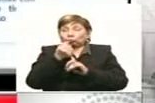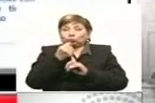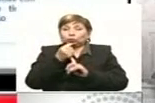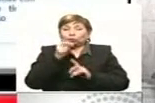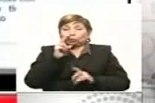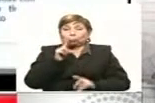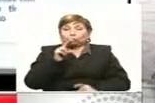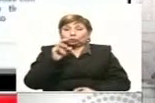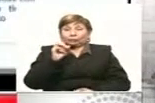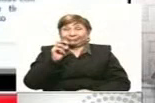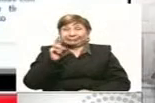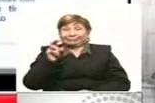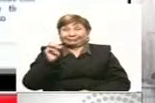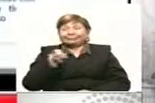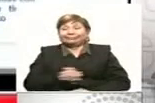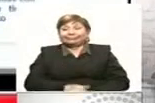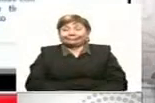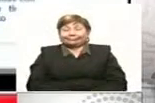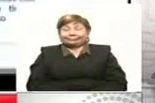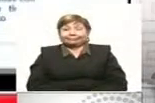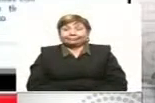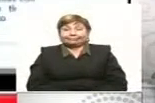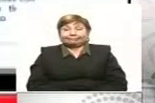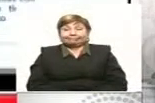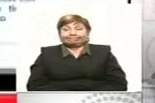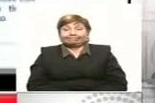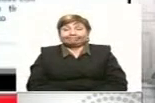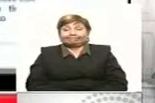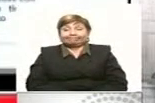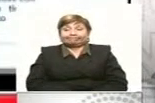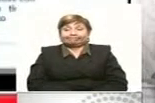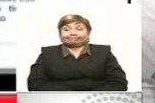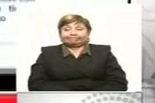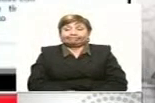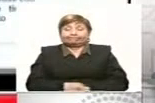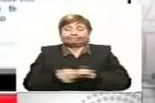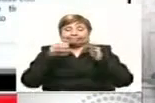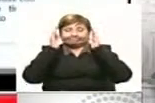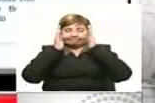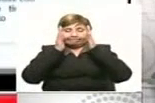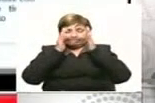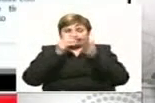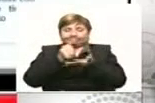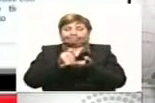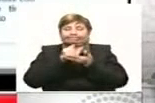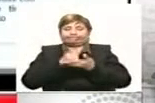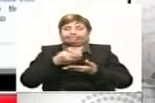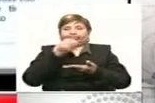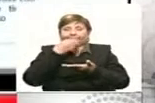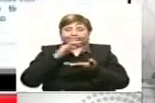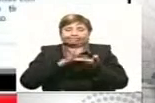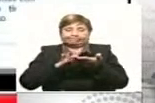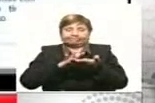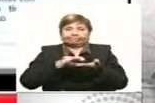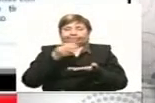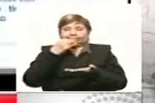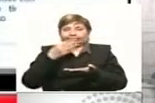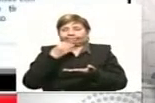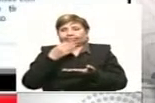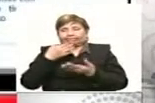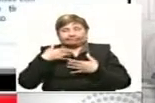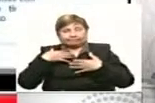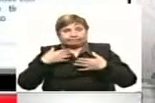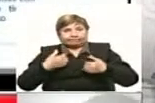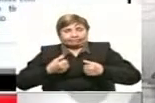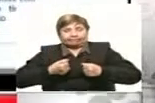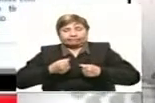año 2020. La cobertura de tratamiento antirretroviral, que era